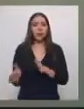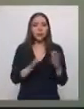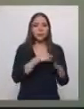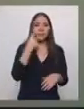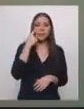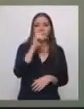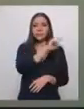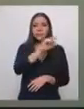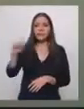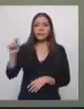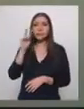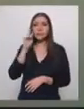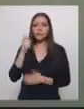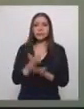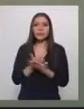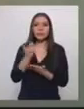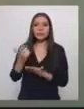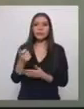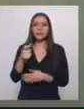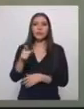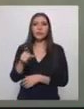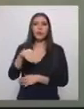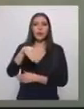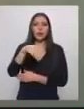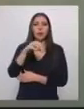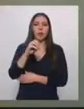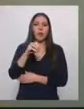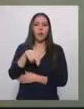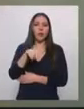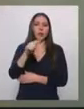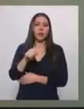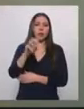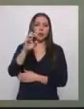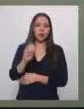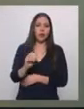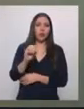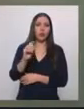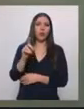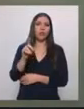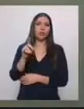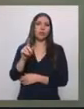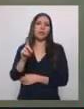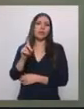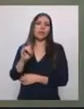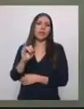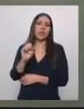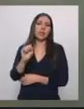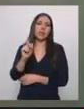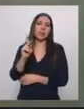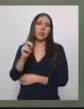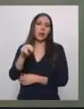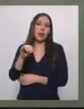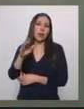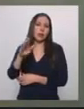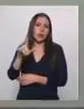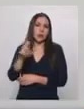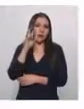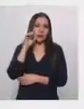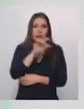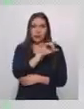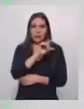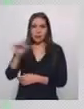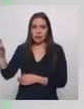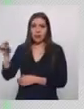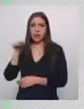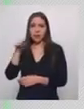estado de cuenta es el monto del que tú dispones. Generalmente este monto es el límite